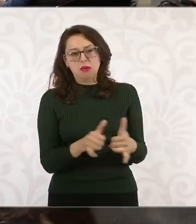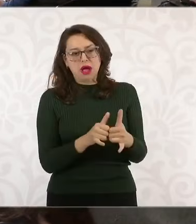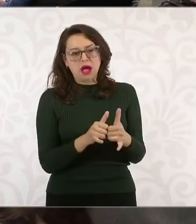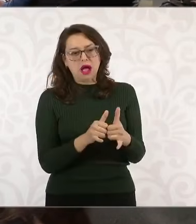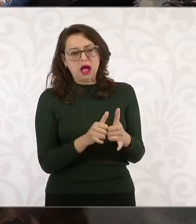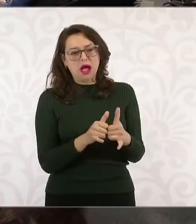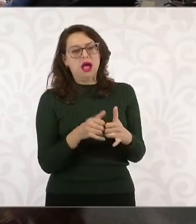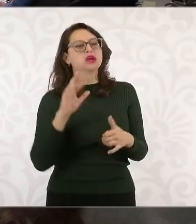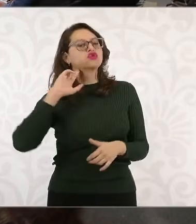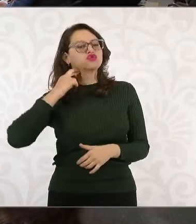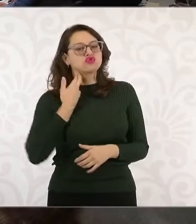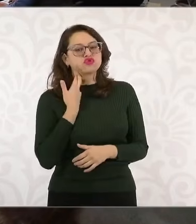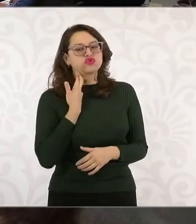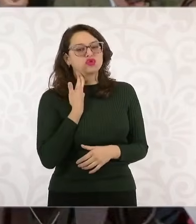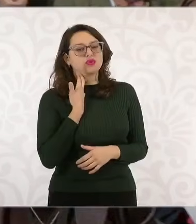en cuestión de robótica.